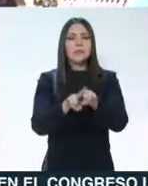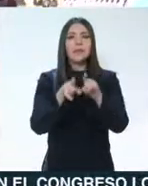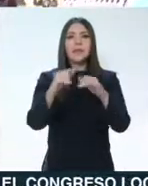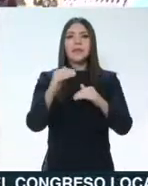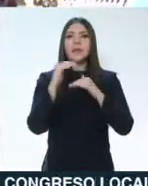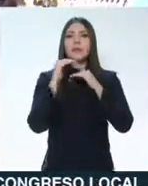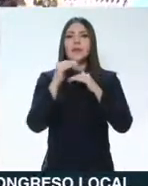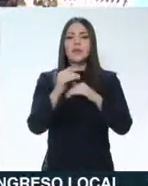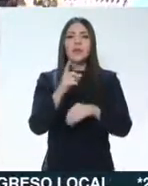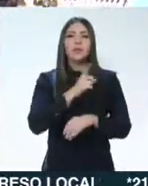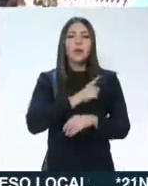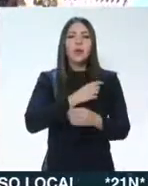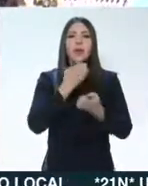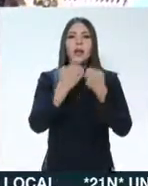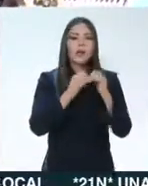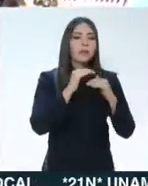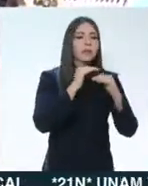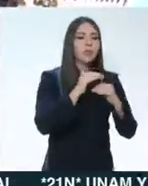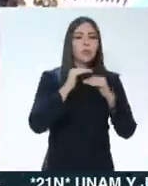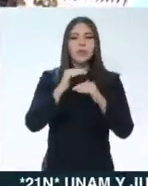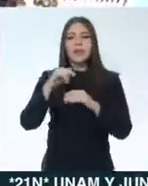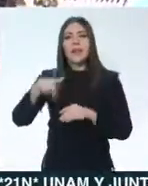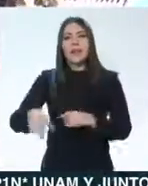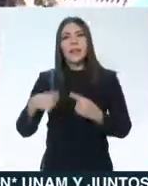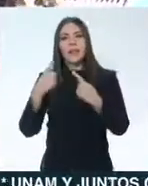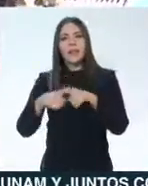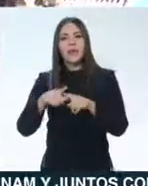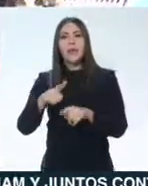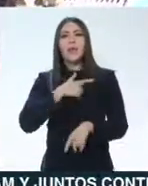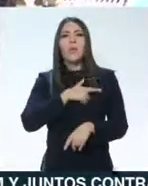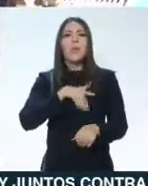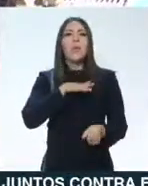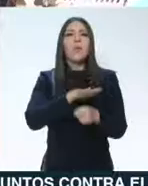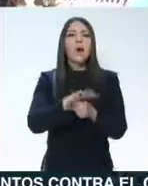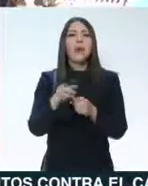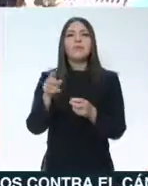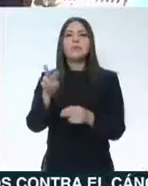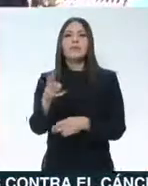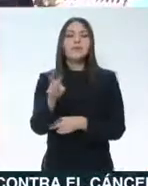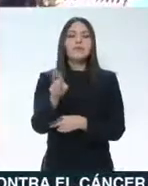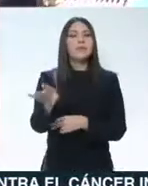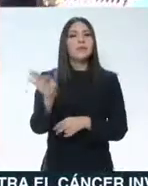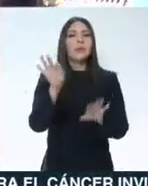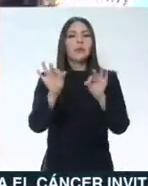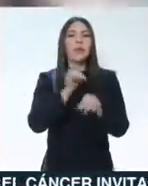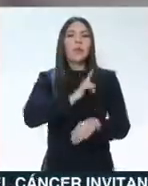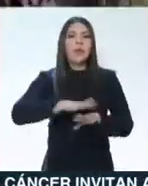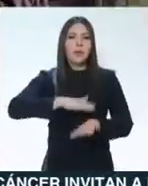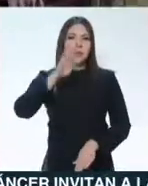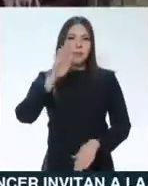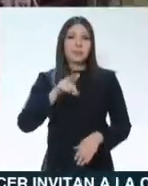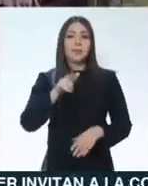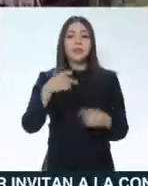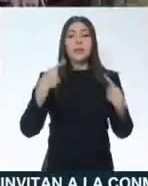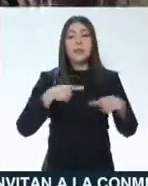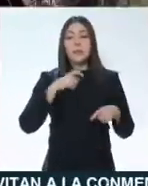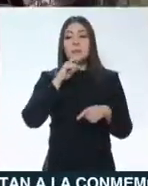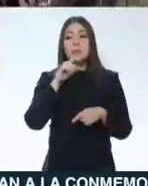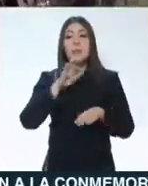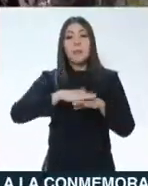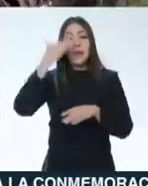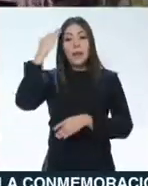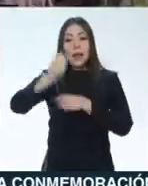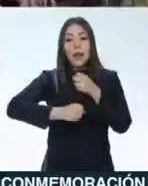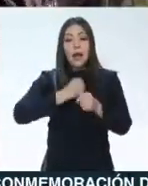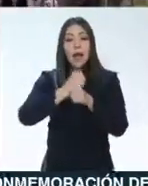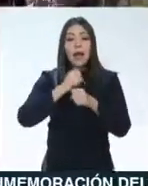limitan a hacer ciertos ejercicios y aquí podemos hacer lo que nos gusta. Y el mismo compañero que tiene más años nos enseña y nosotros les